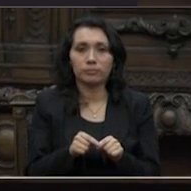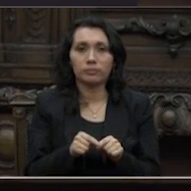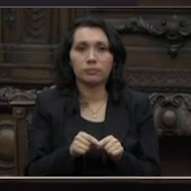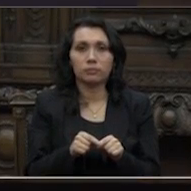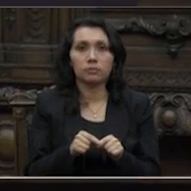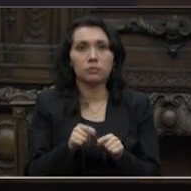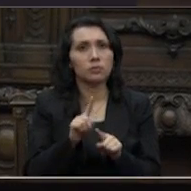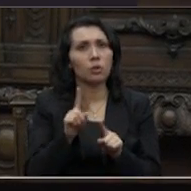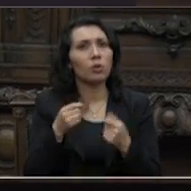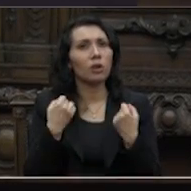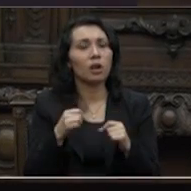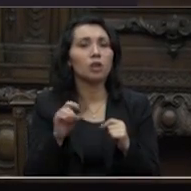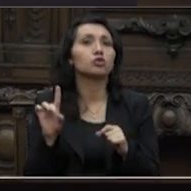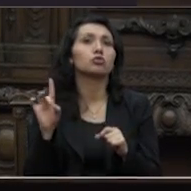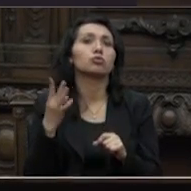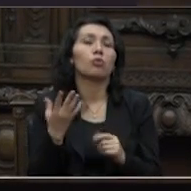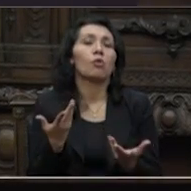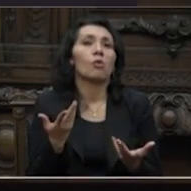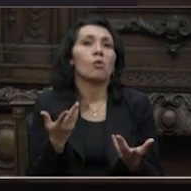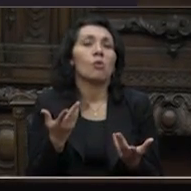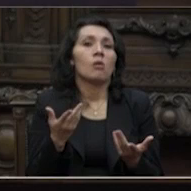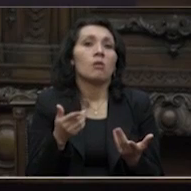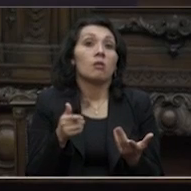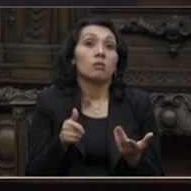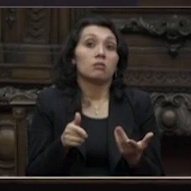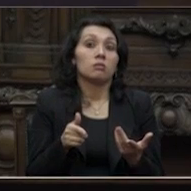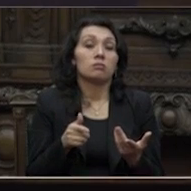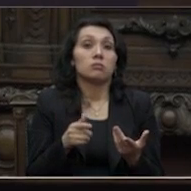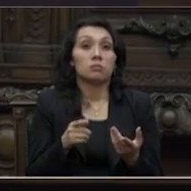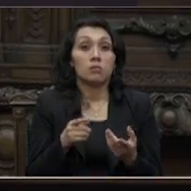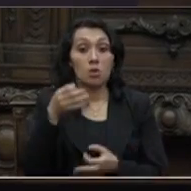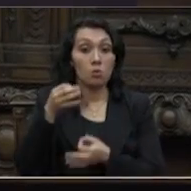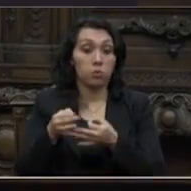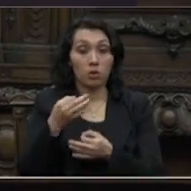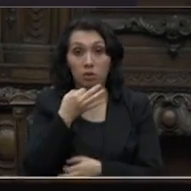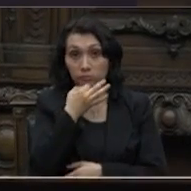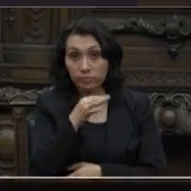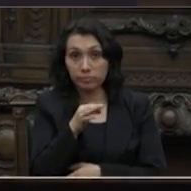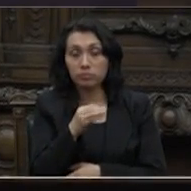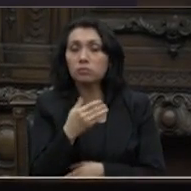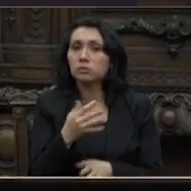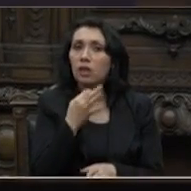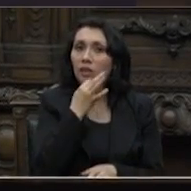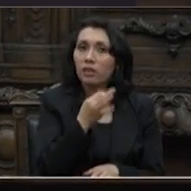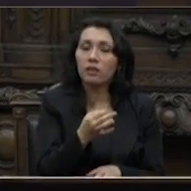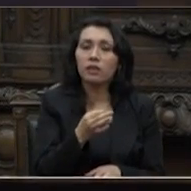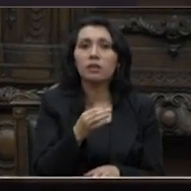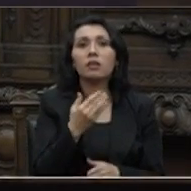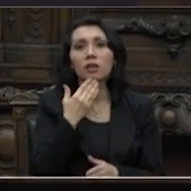esto no es un ejercicio solo de elucubración jurídica, ya dije Rosendo